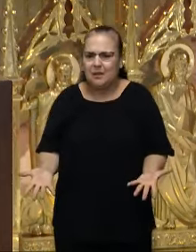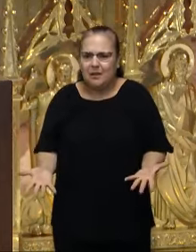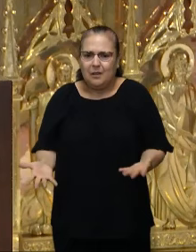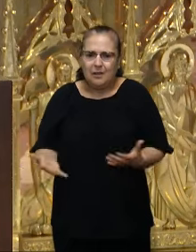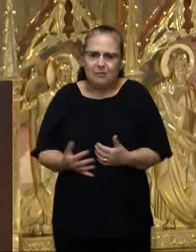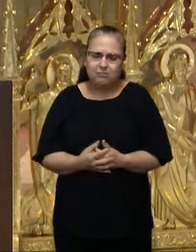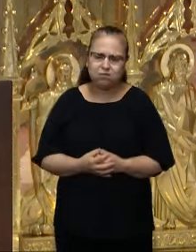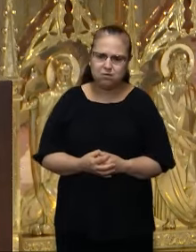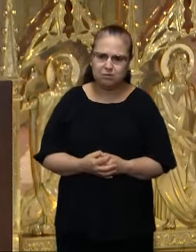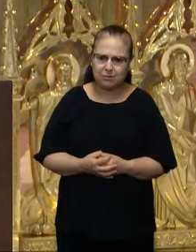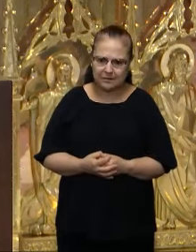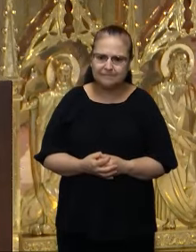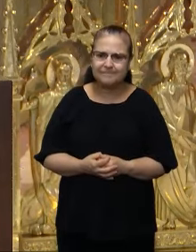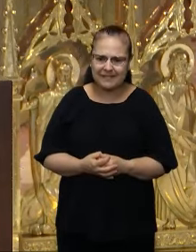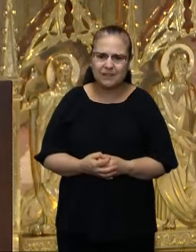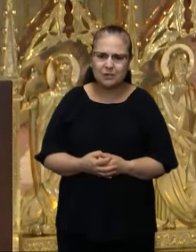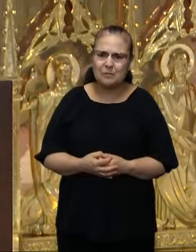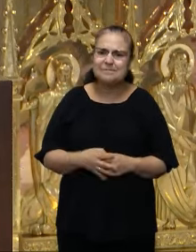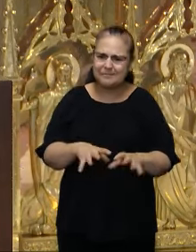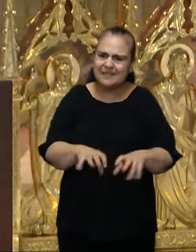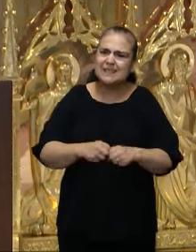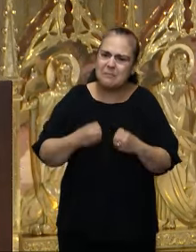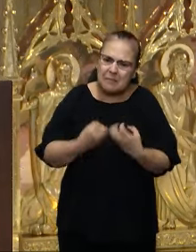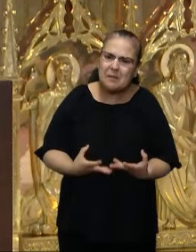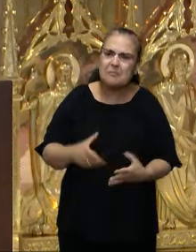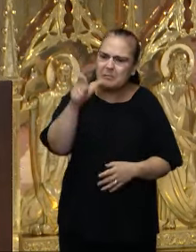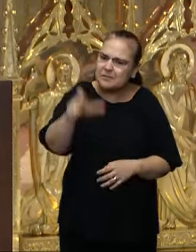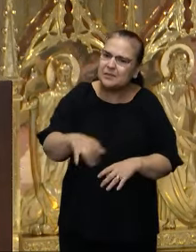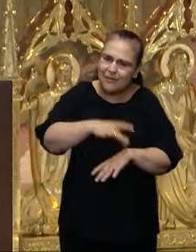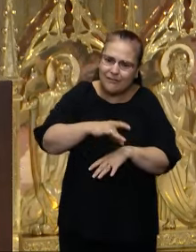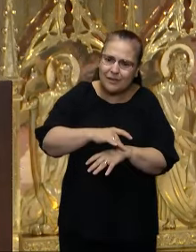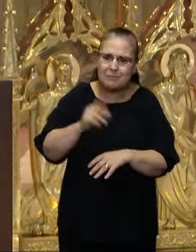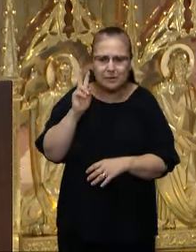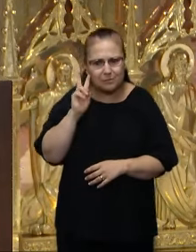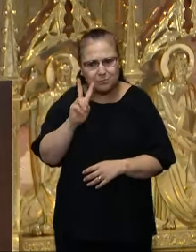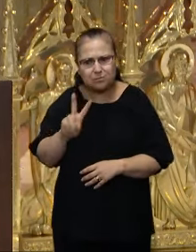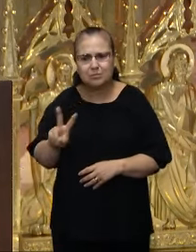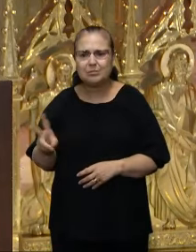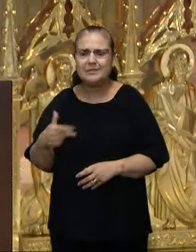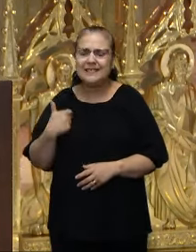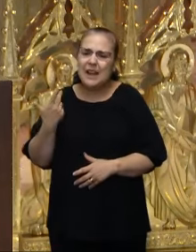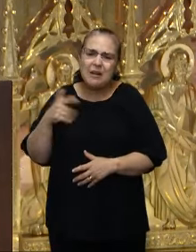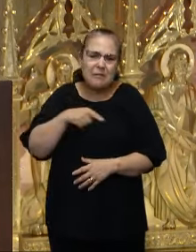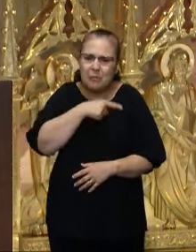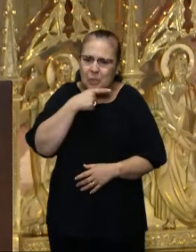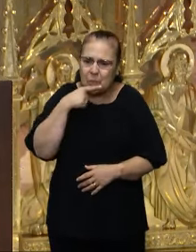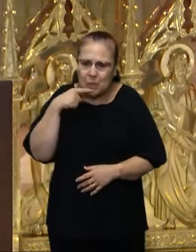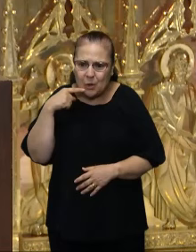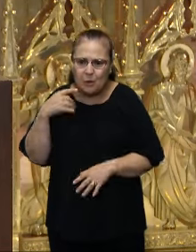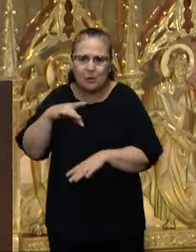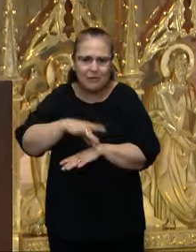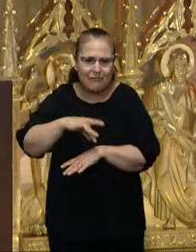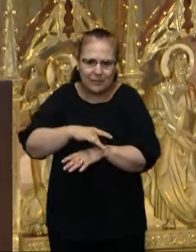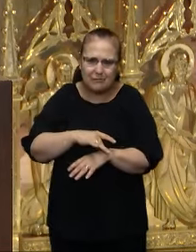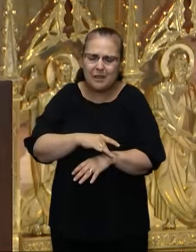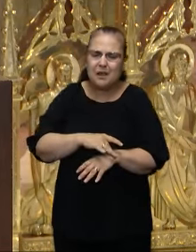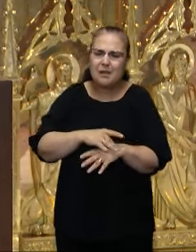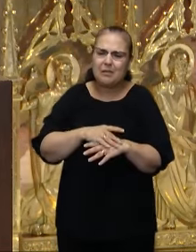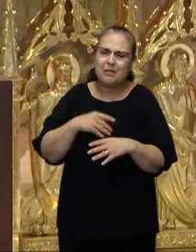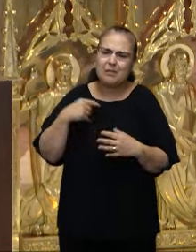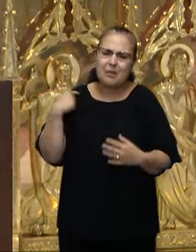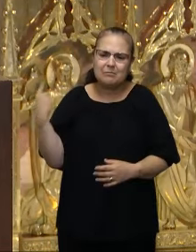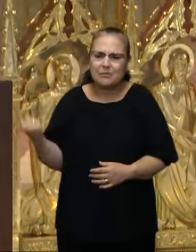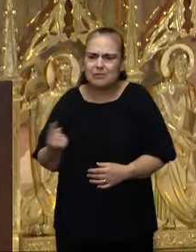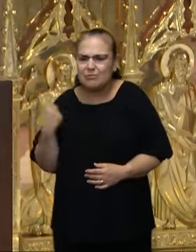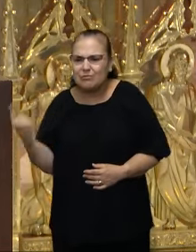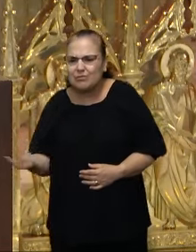lo entienden bien tantísimos enfermos como cada día nos ven, y en medio del dolor de la enfermedad, del abatimiento o de